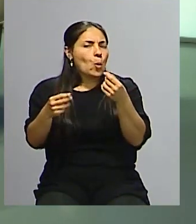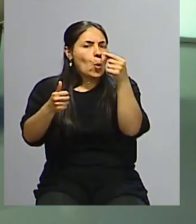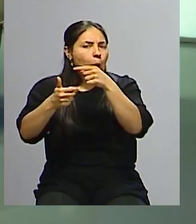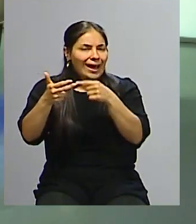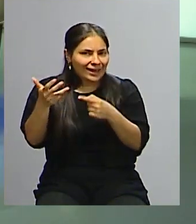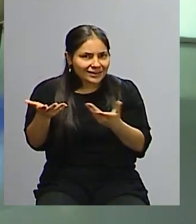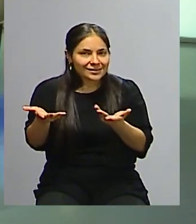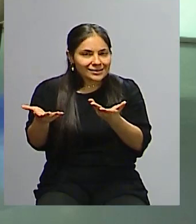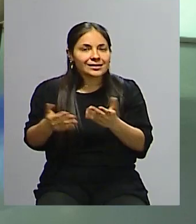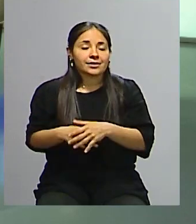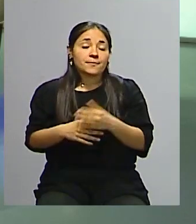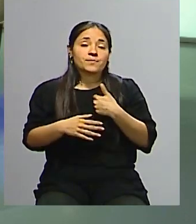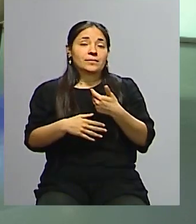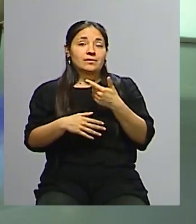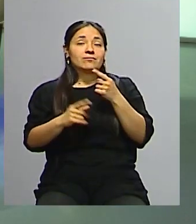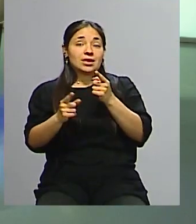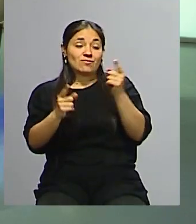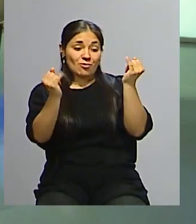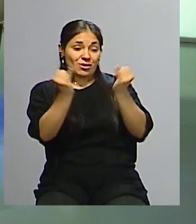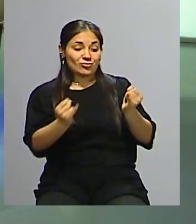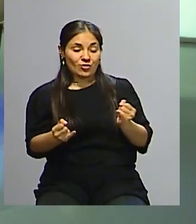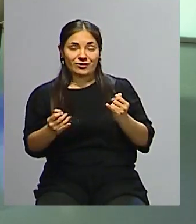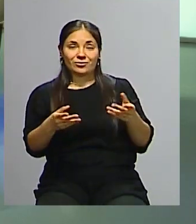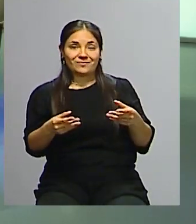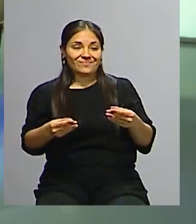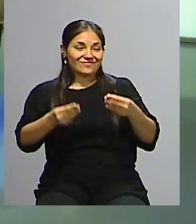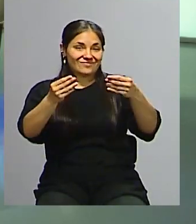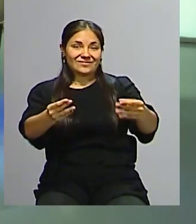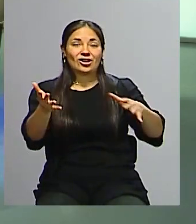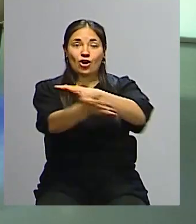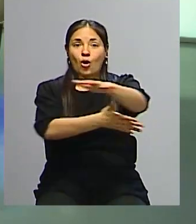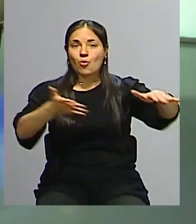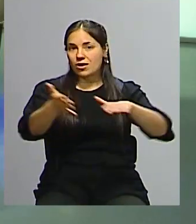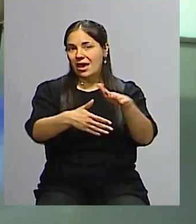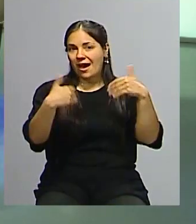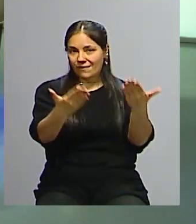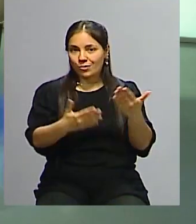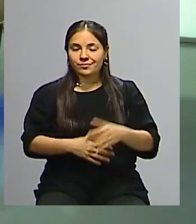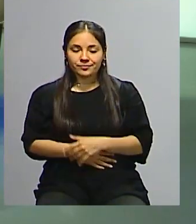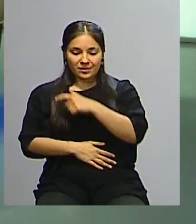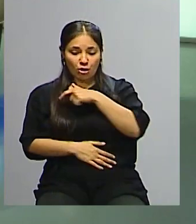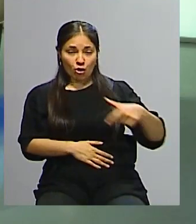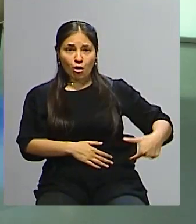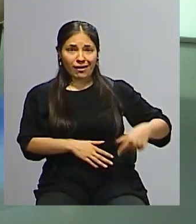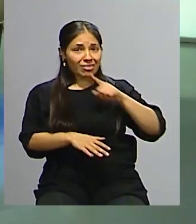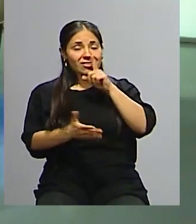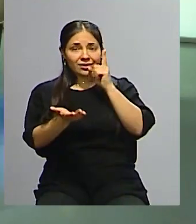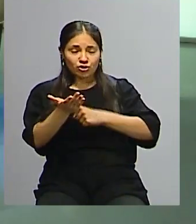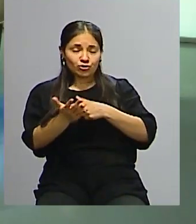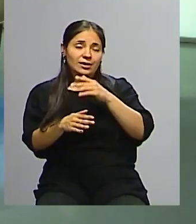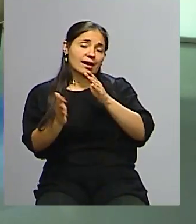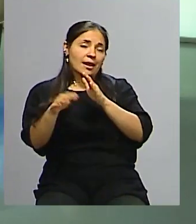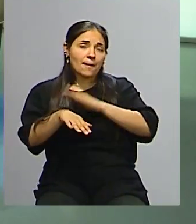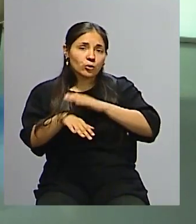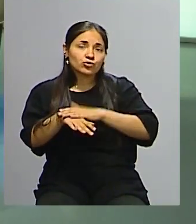En definitiva van a ir destinados a esa comunidad donde hay un Estado que es el que se encarga de definirlo y obviamente de dar